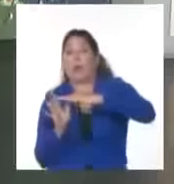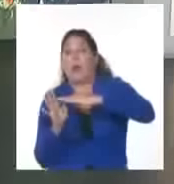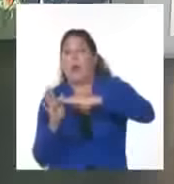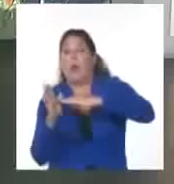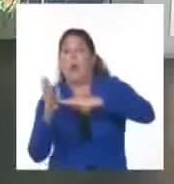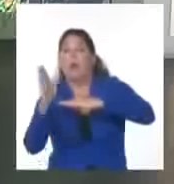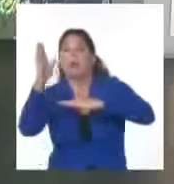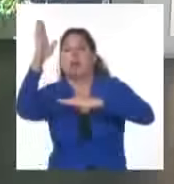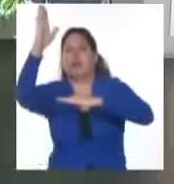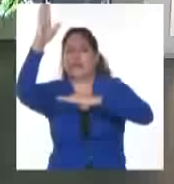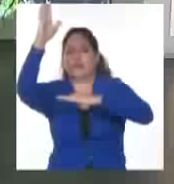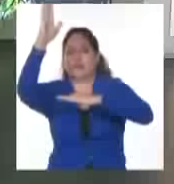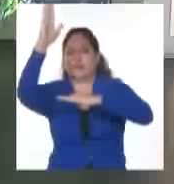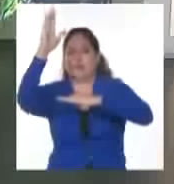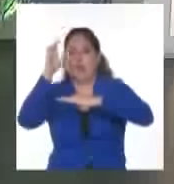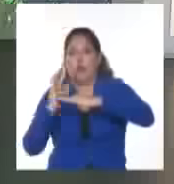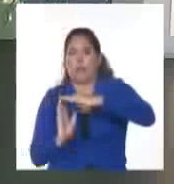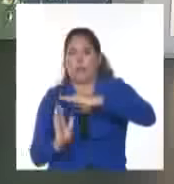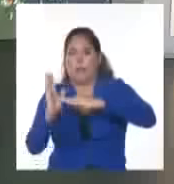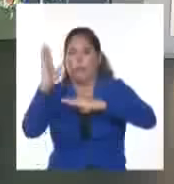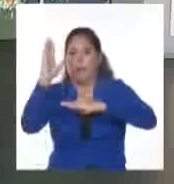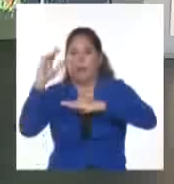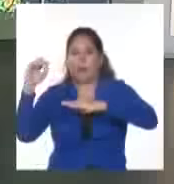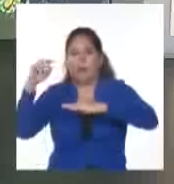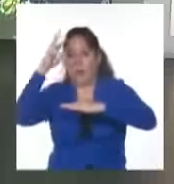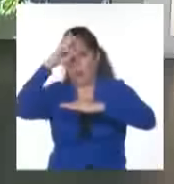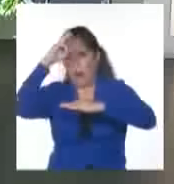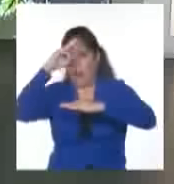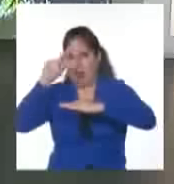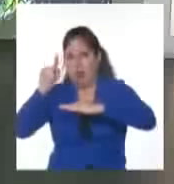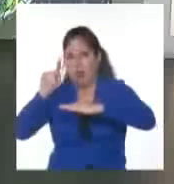hacia el norte, hacia el Golfo de México.